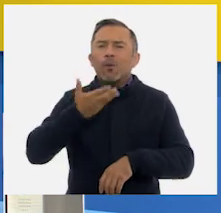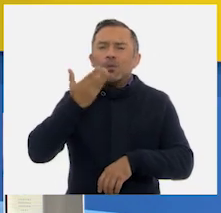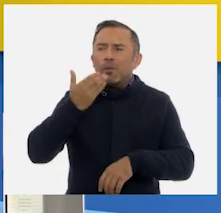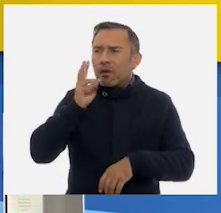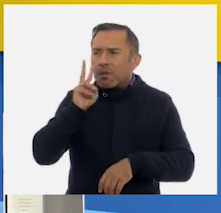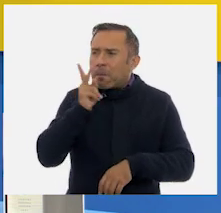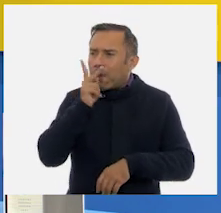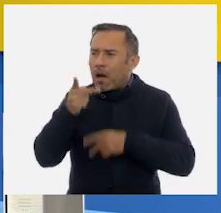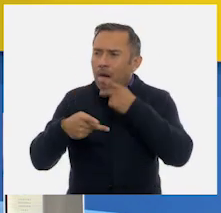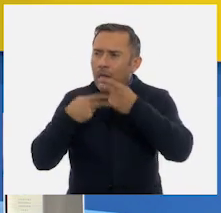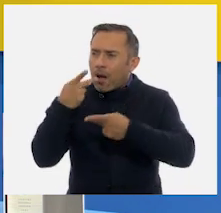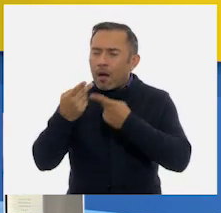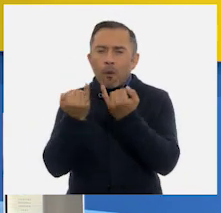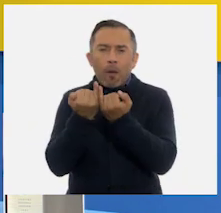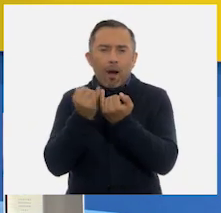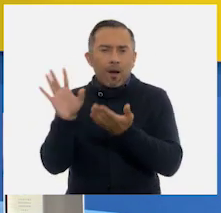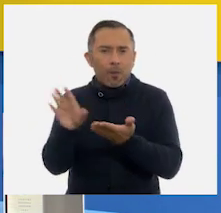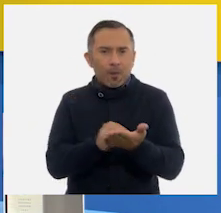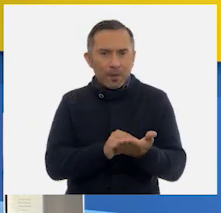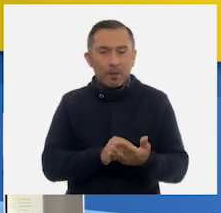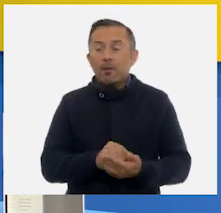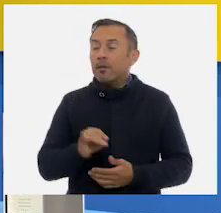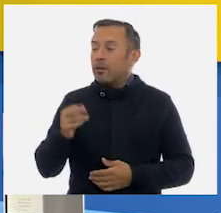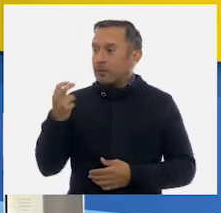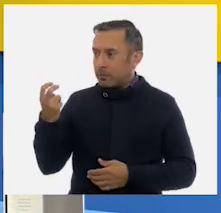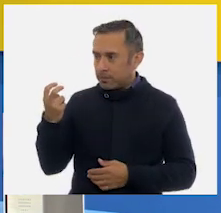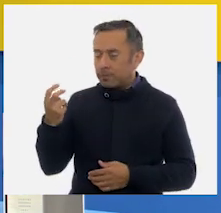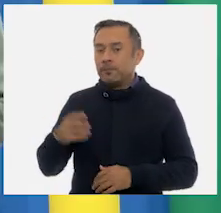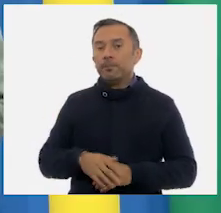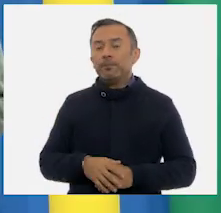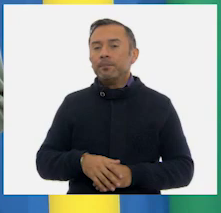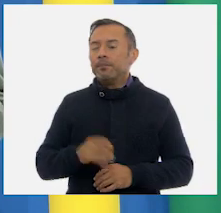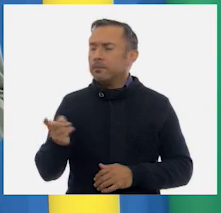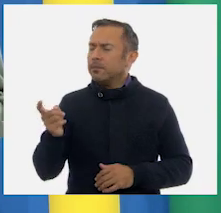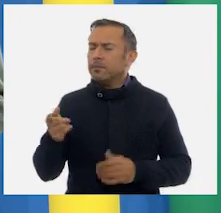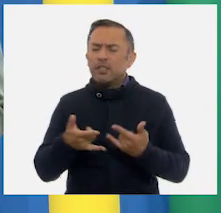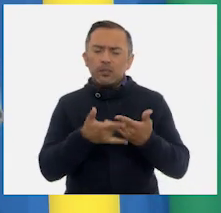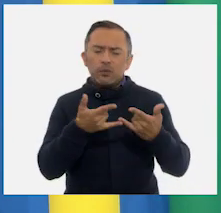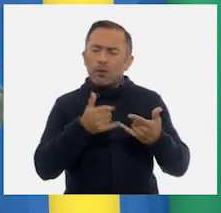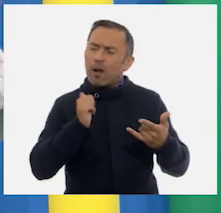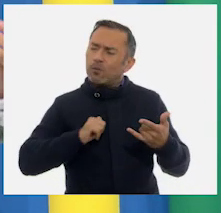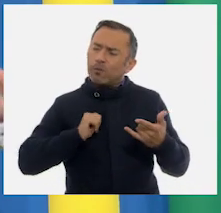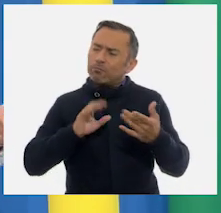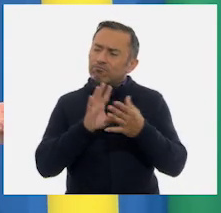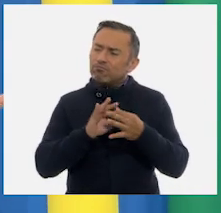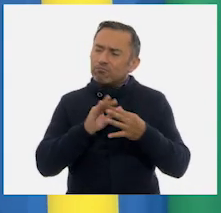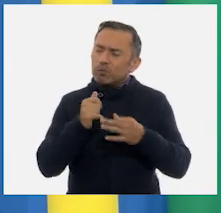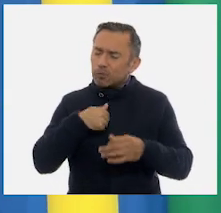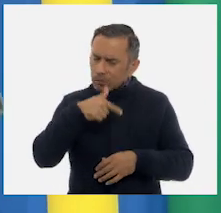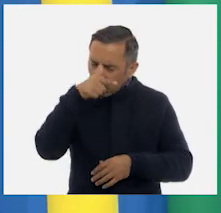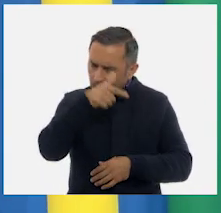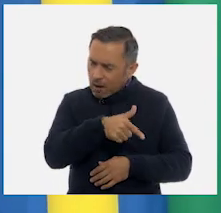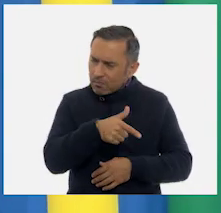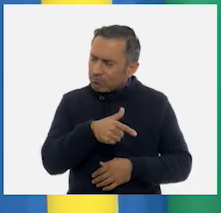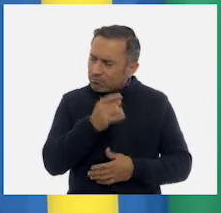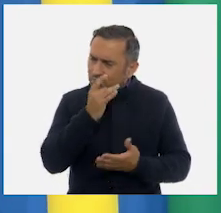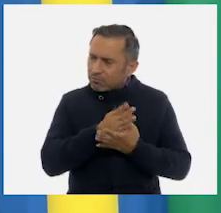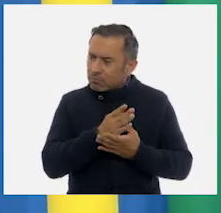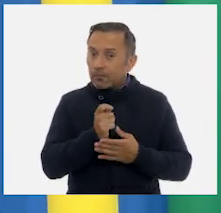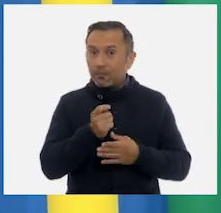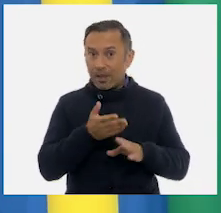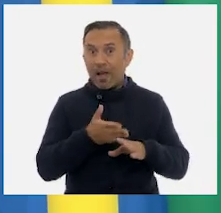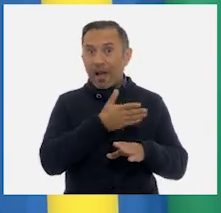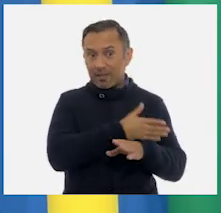otra cosa llama tu atención de este relato histórico? Pues que a diferencia del anterior, se centra más en